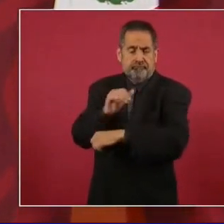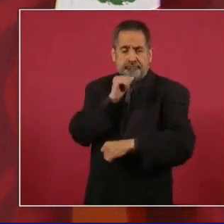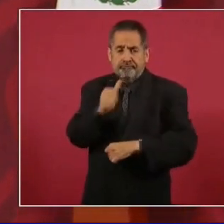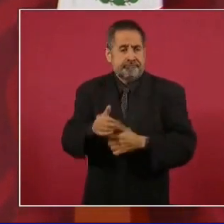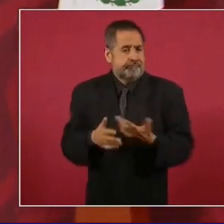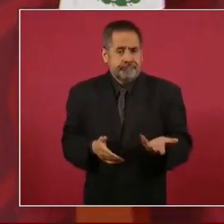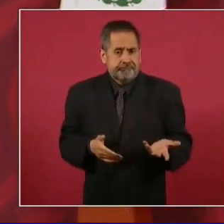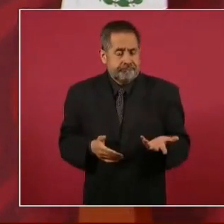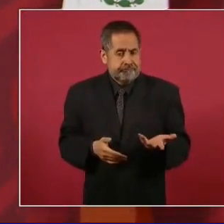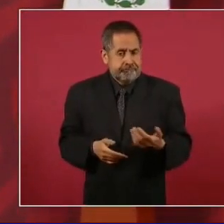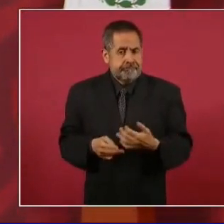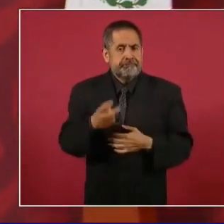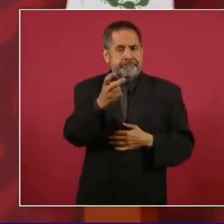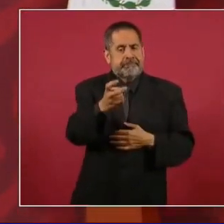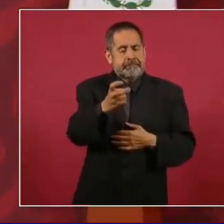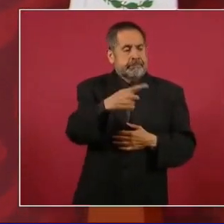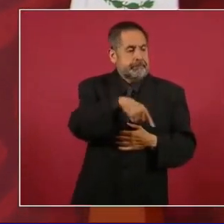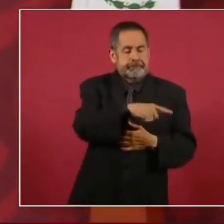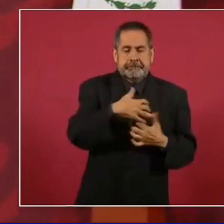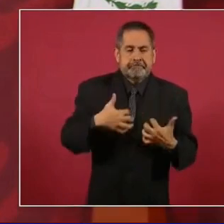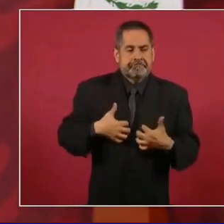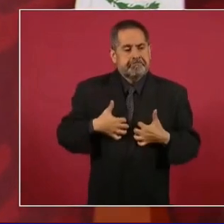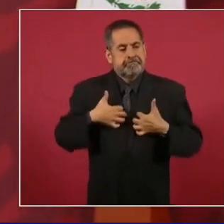Ese es el coraje que tiene,